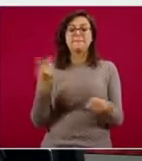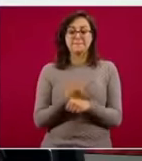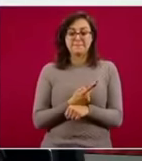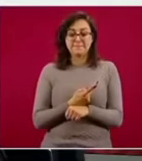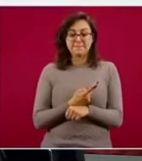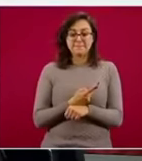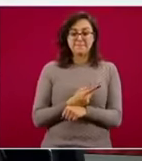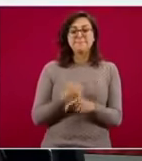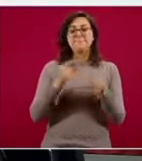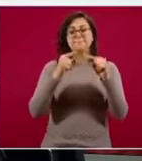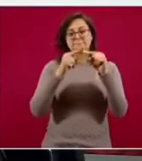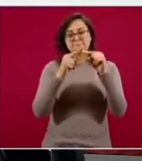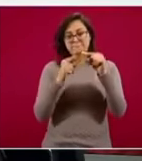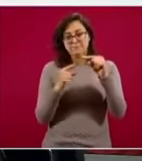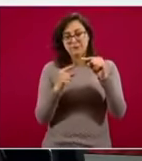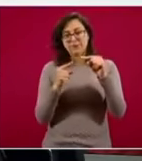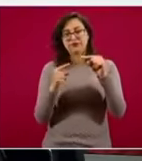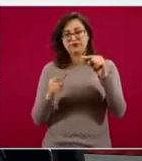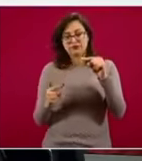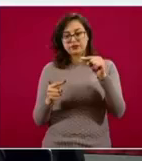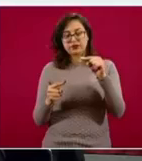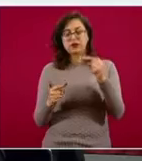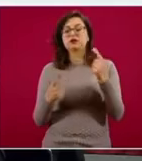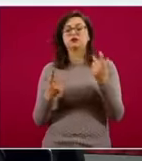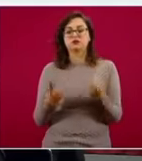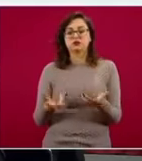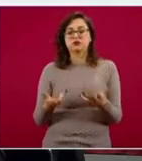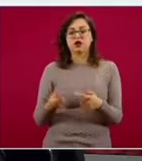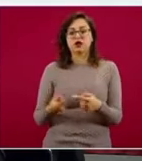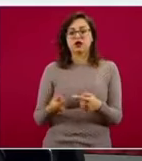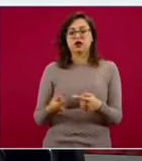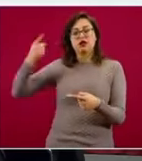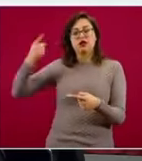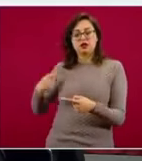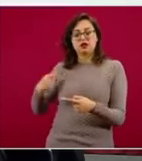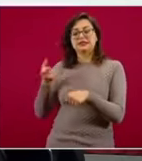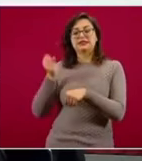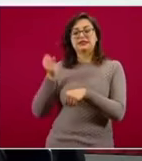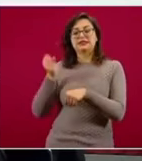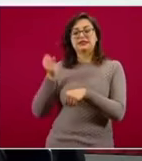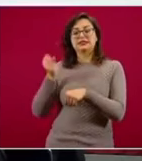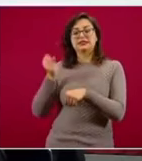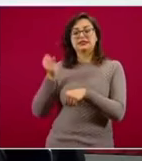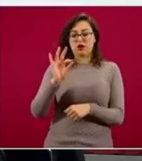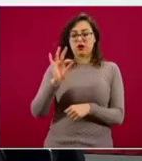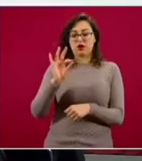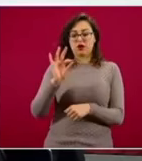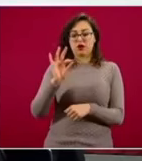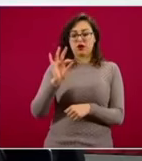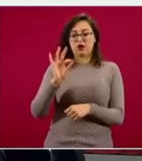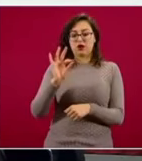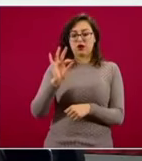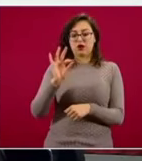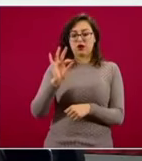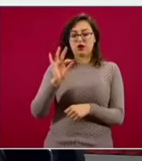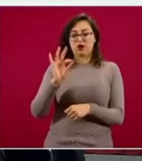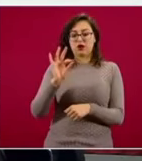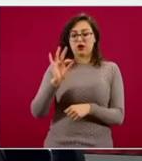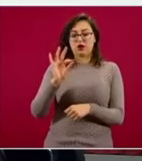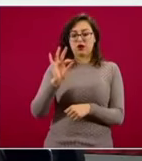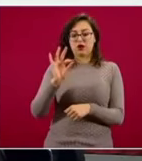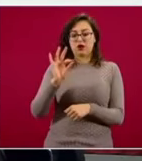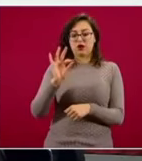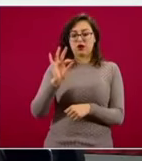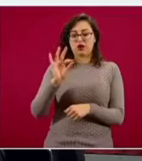descendente, una disminución de lo que se había obtenido en la semana número 43, y esta disminución se mantiene